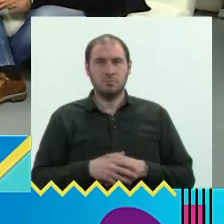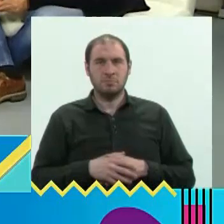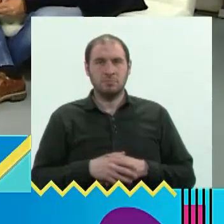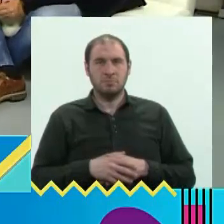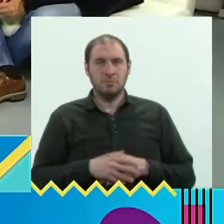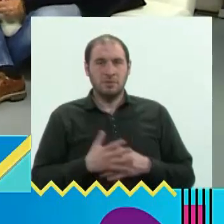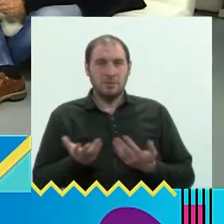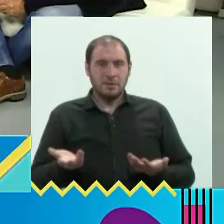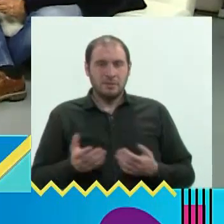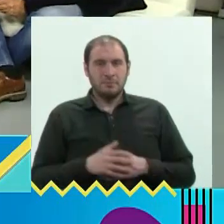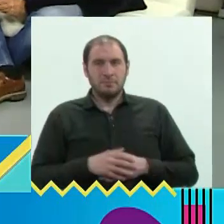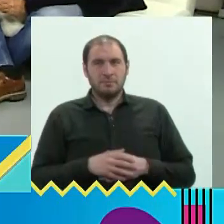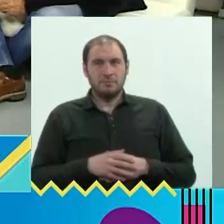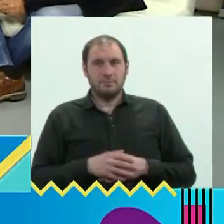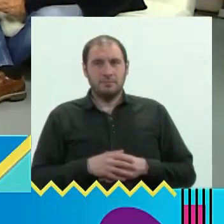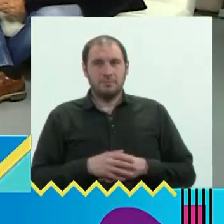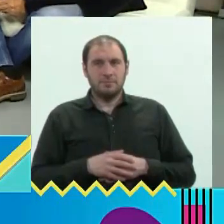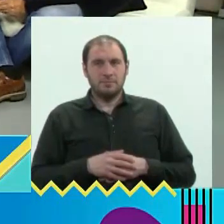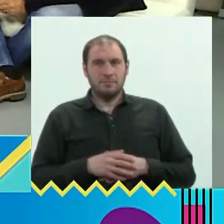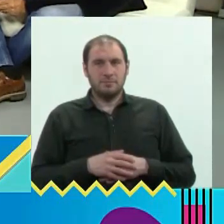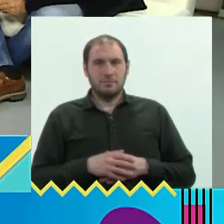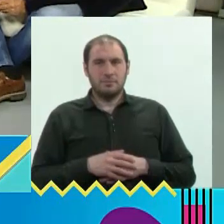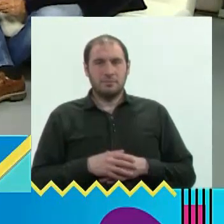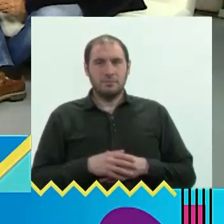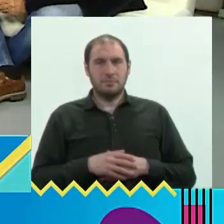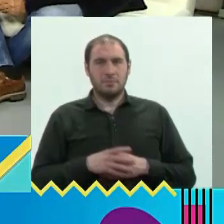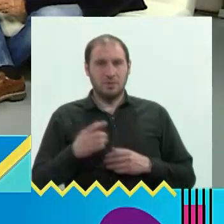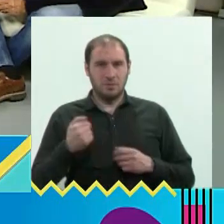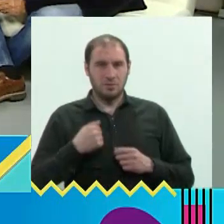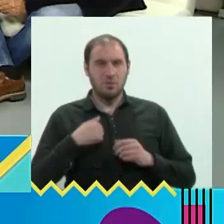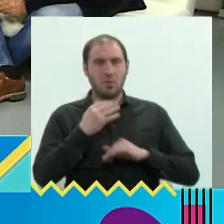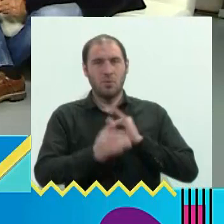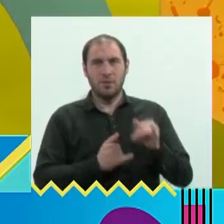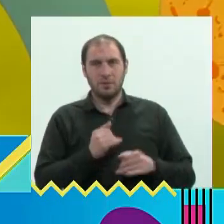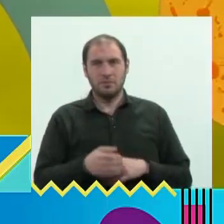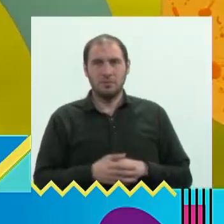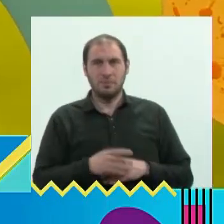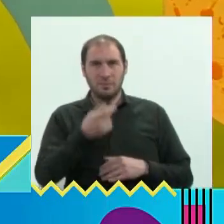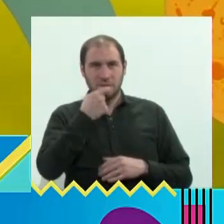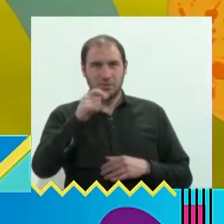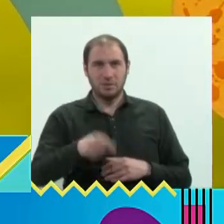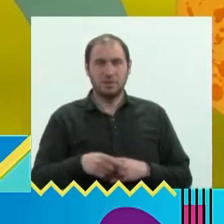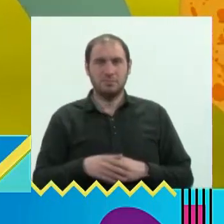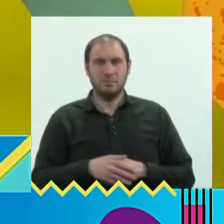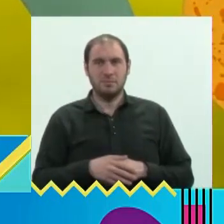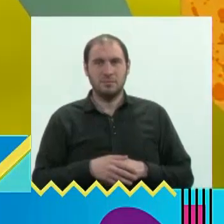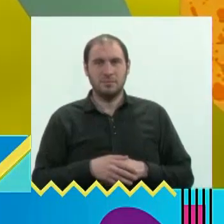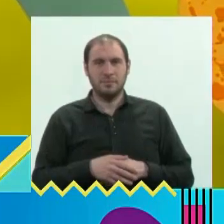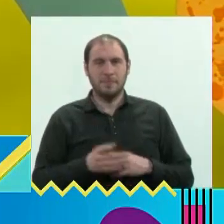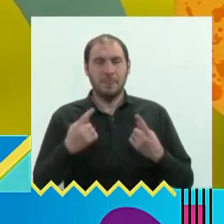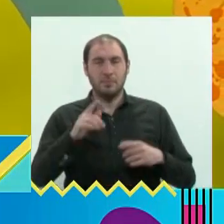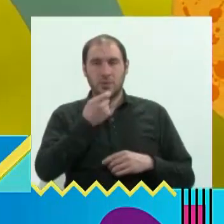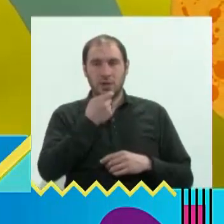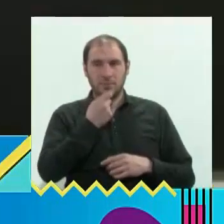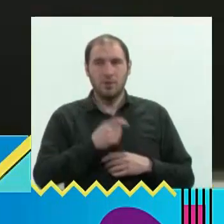A ver, a nivel de... Yo voy a hacer una bajada un poco a Mendoza, si les parece, pero por